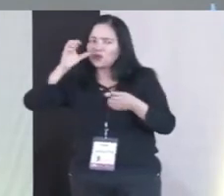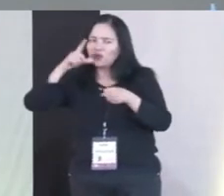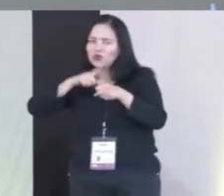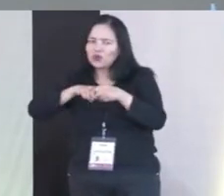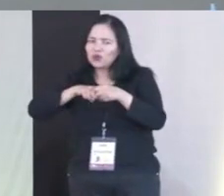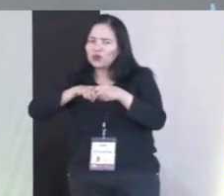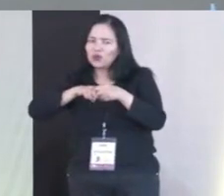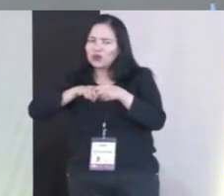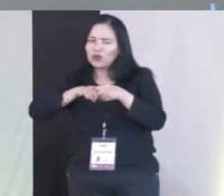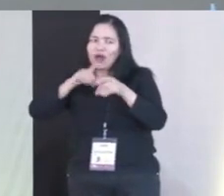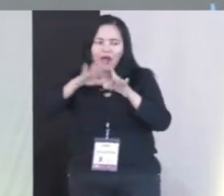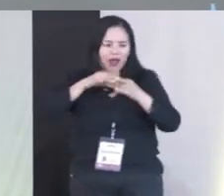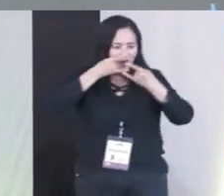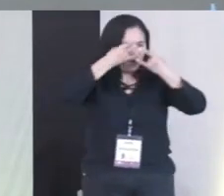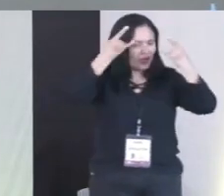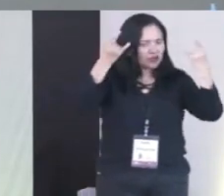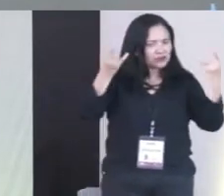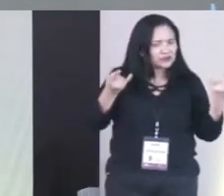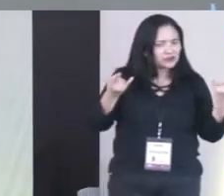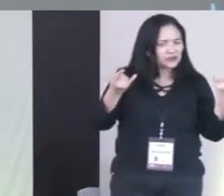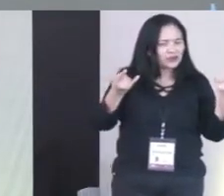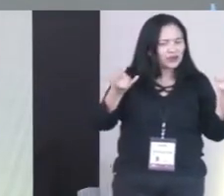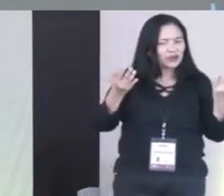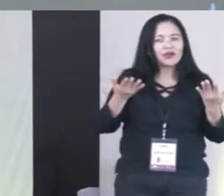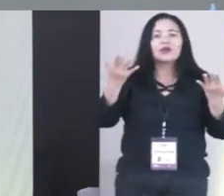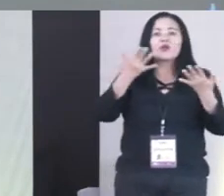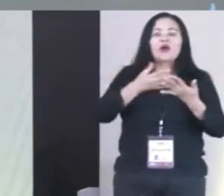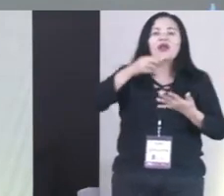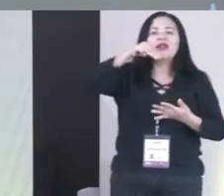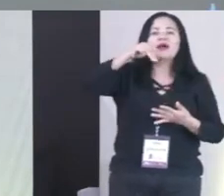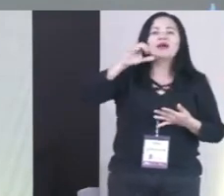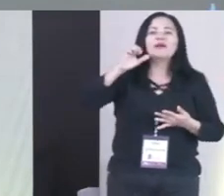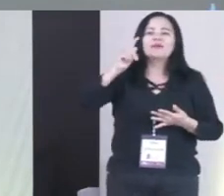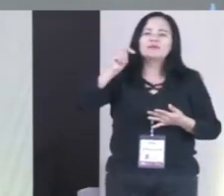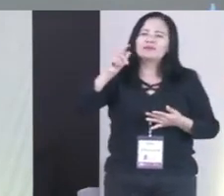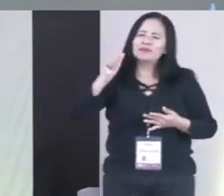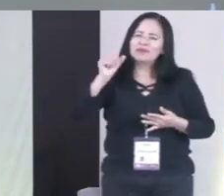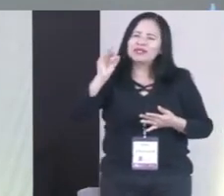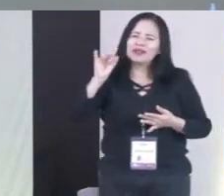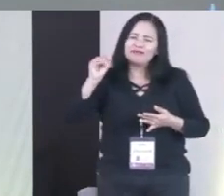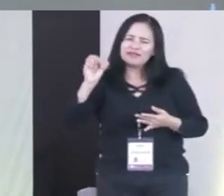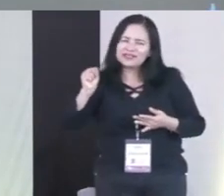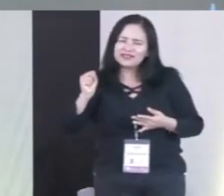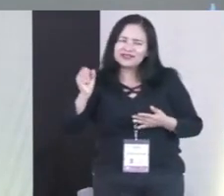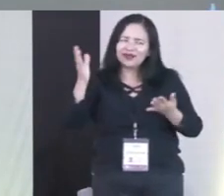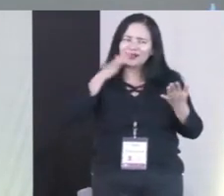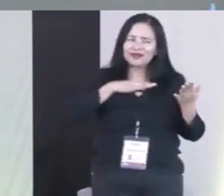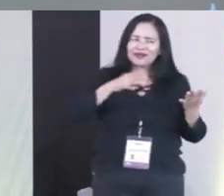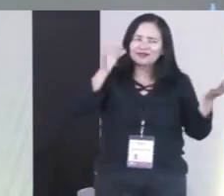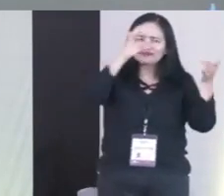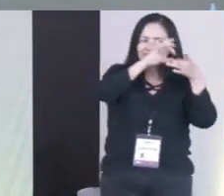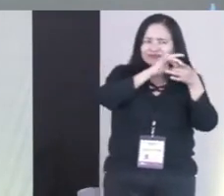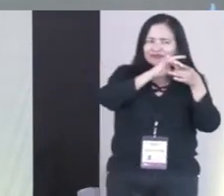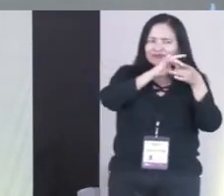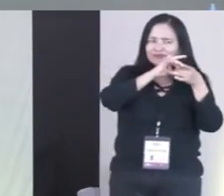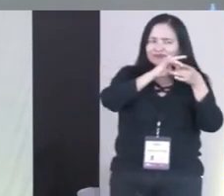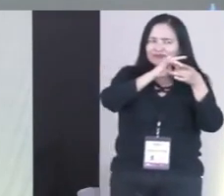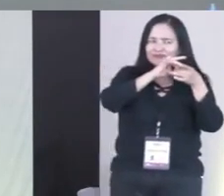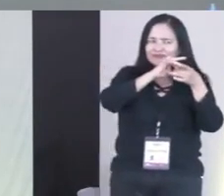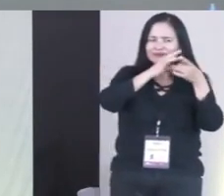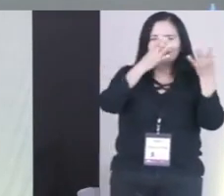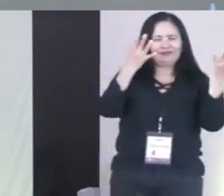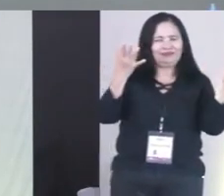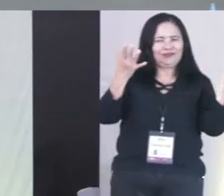la metafísica. Va de veras de la física cuántica y la